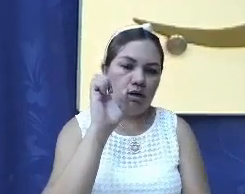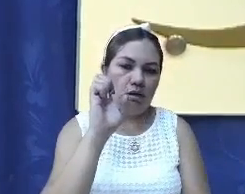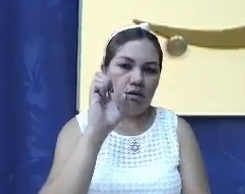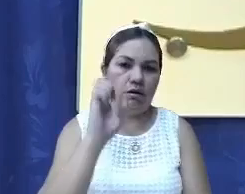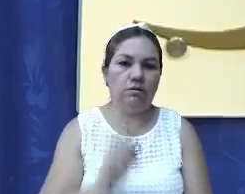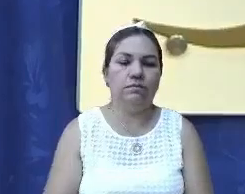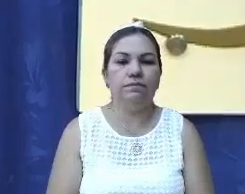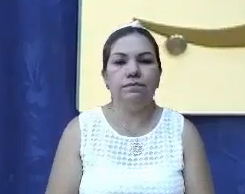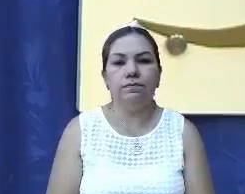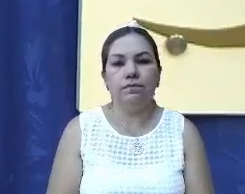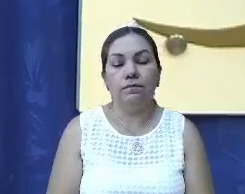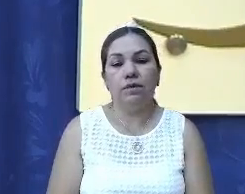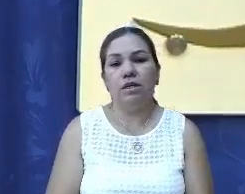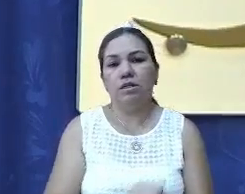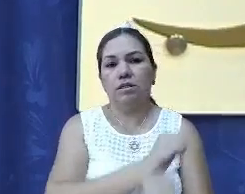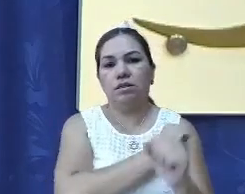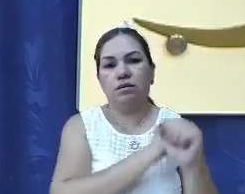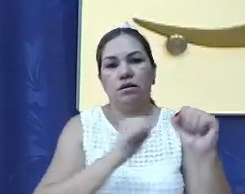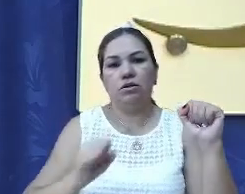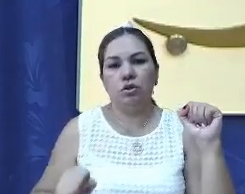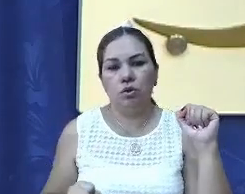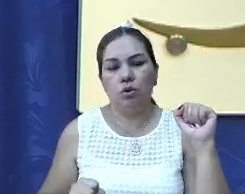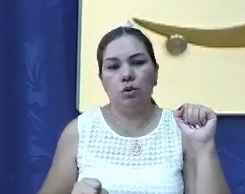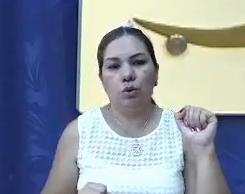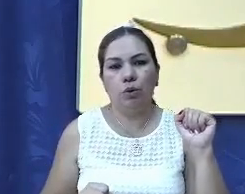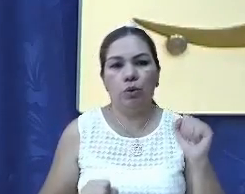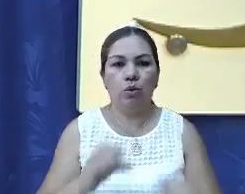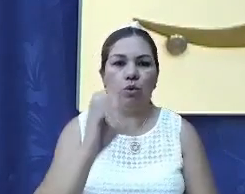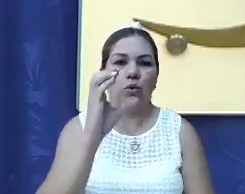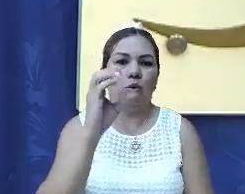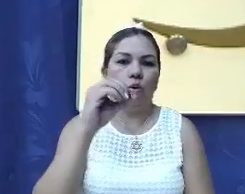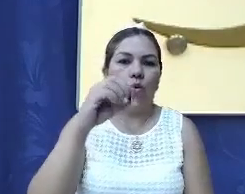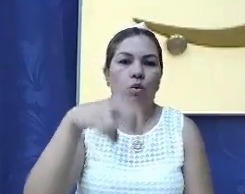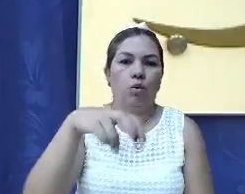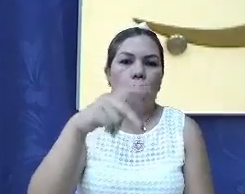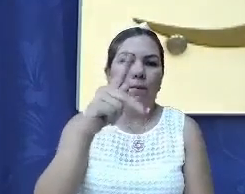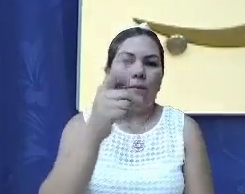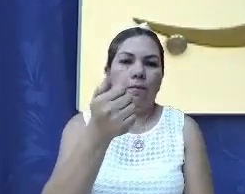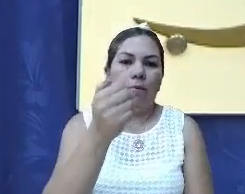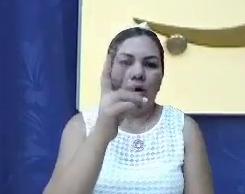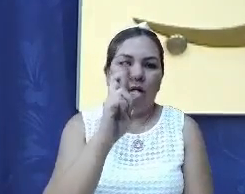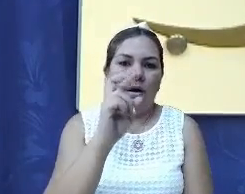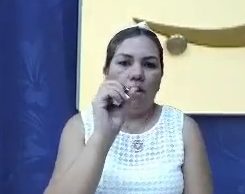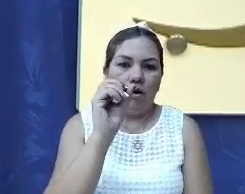Y el Señor comparó estos últimos tiempos también con los tiempos de Noé.